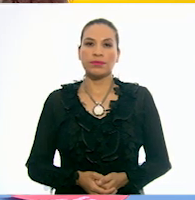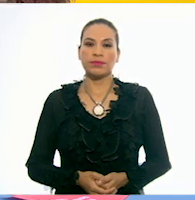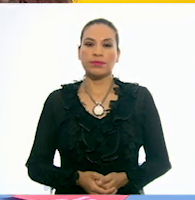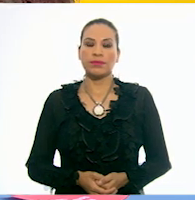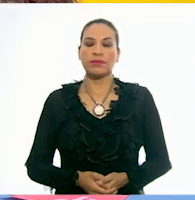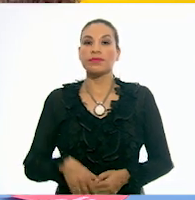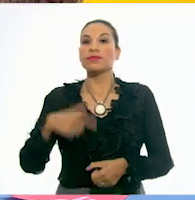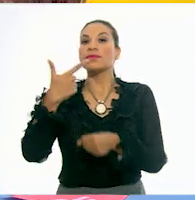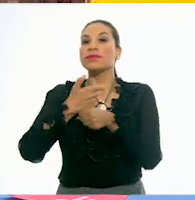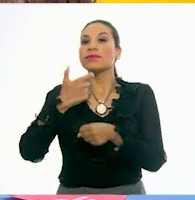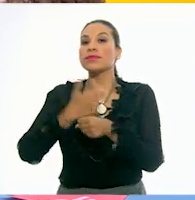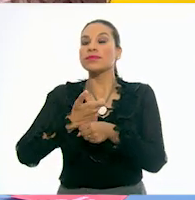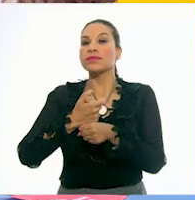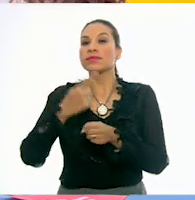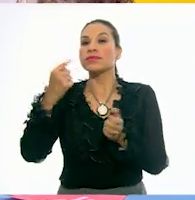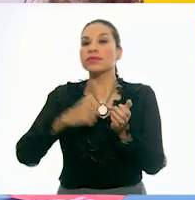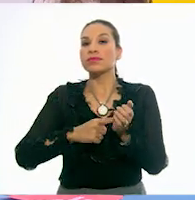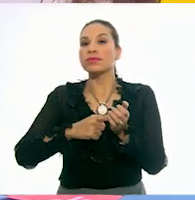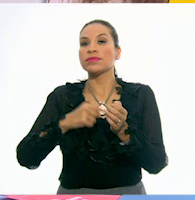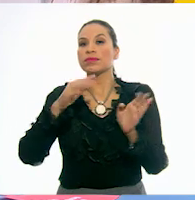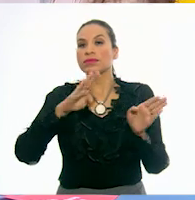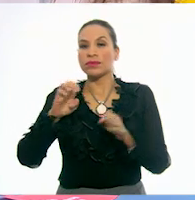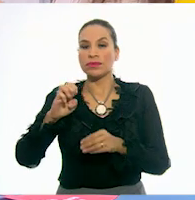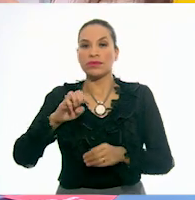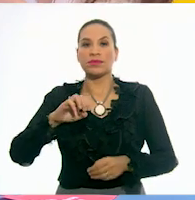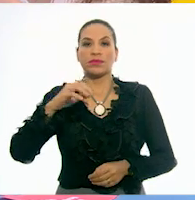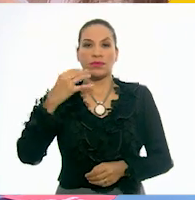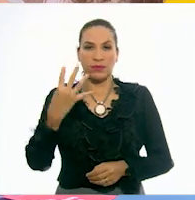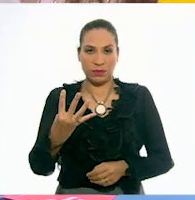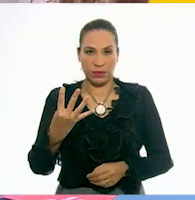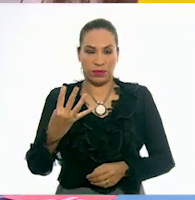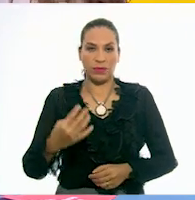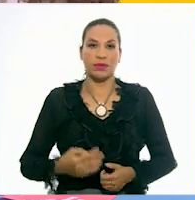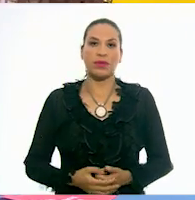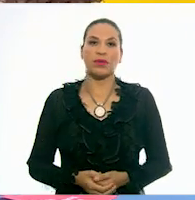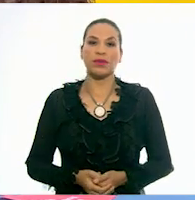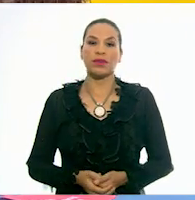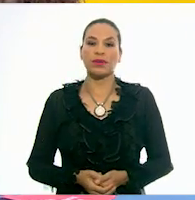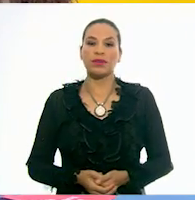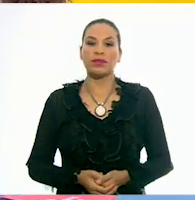Y el séptimo en 1904. 4.